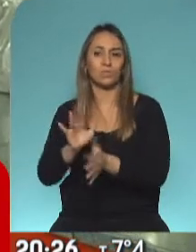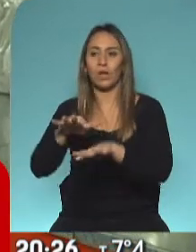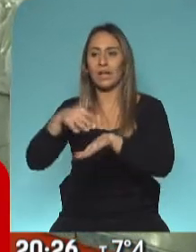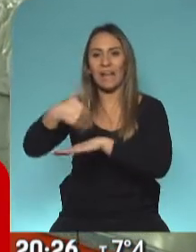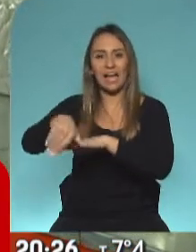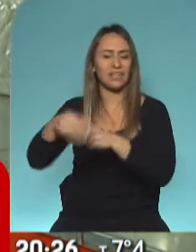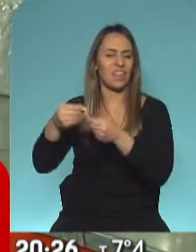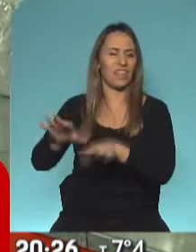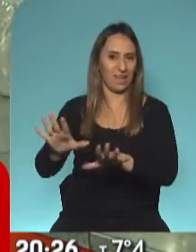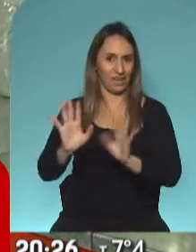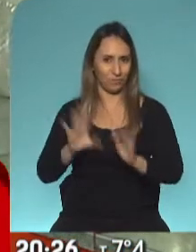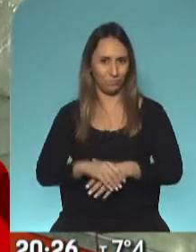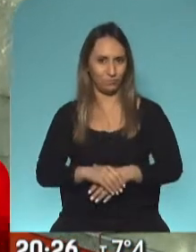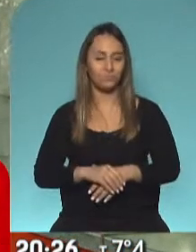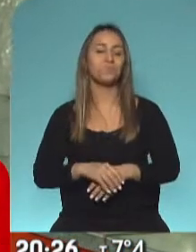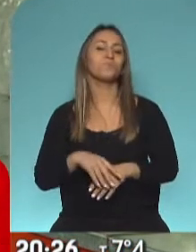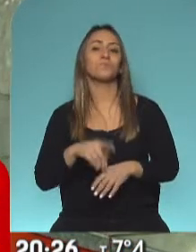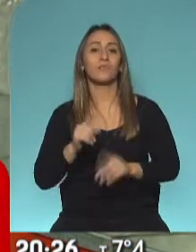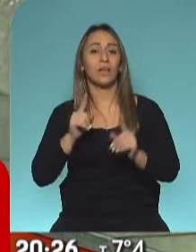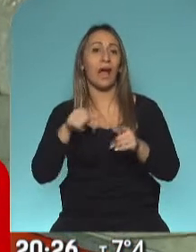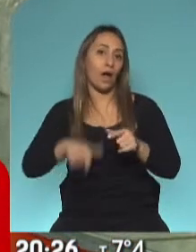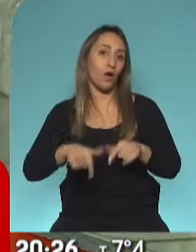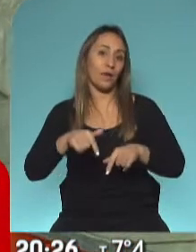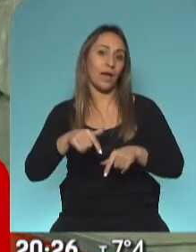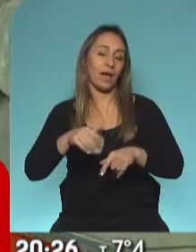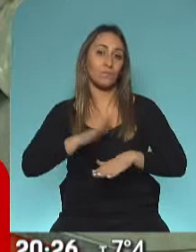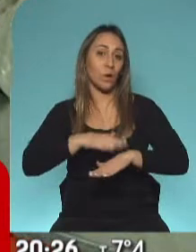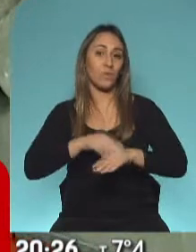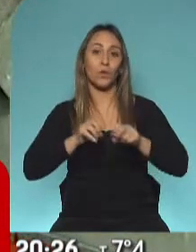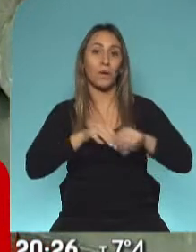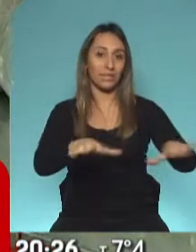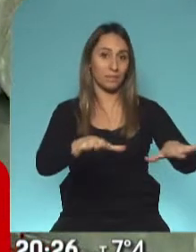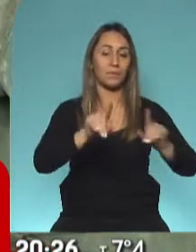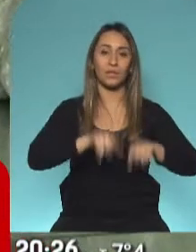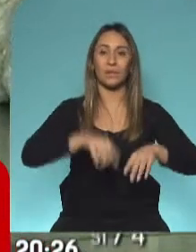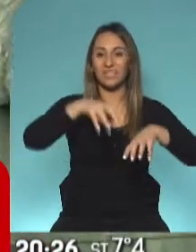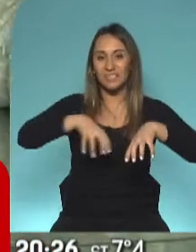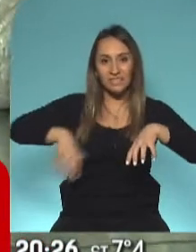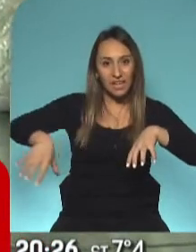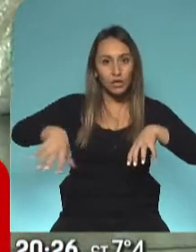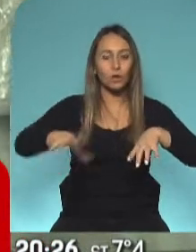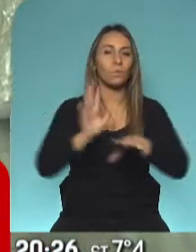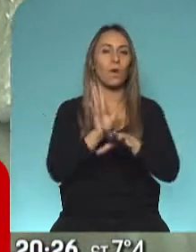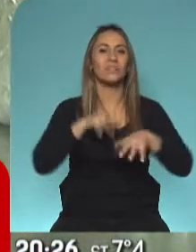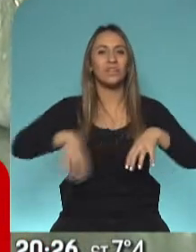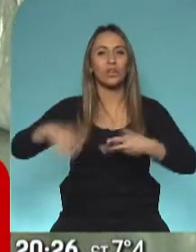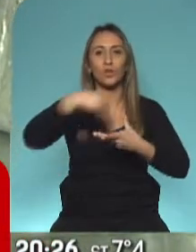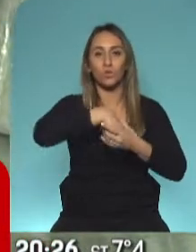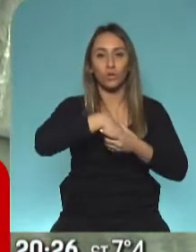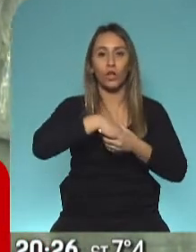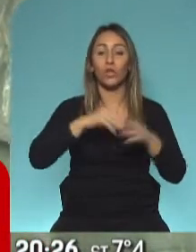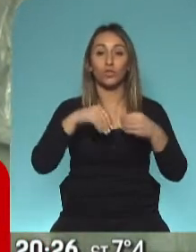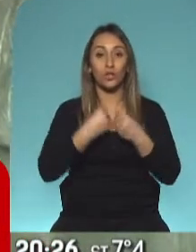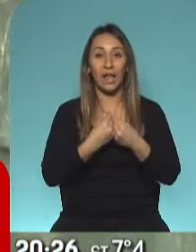y en particular durante la pandemia además de los centros de inclusión con los que ya contábamos en la ciudad buenos aires hemos sumado otros